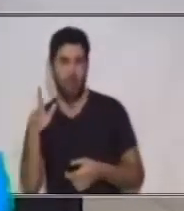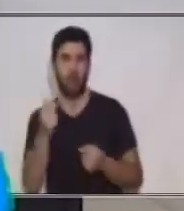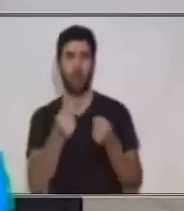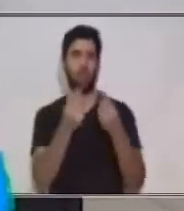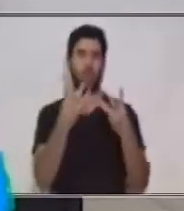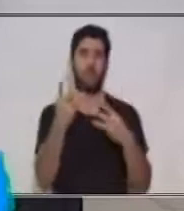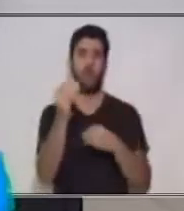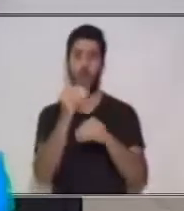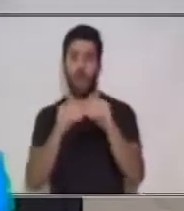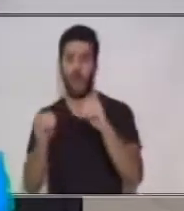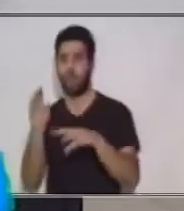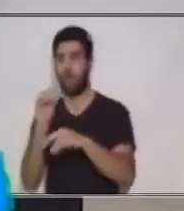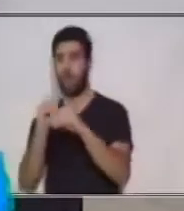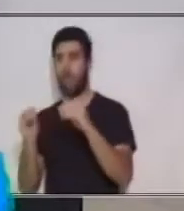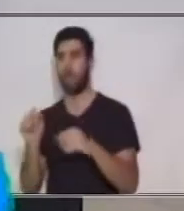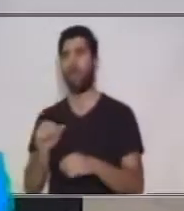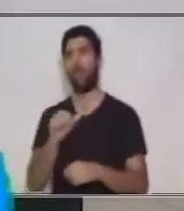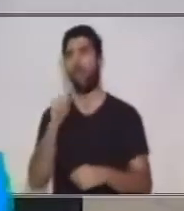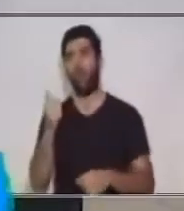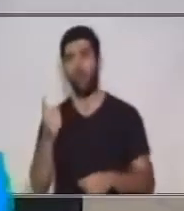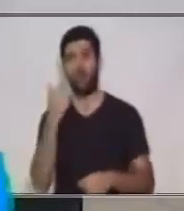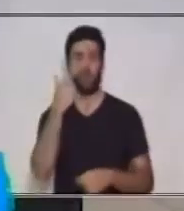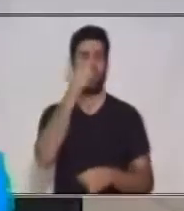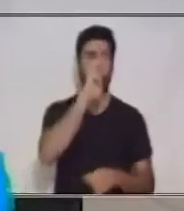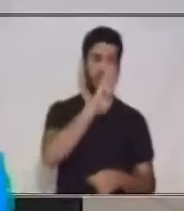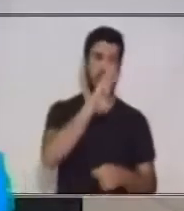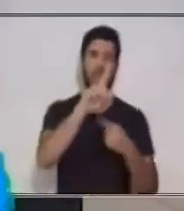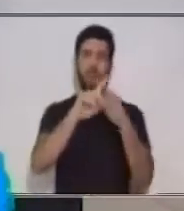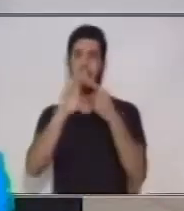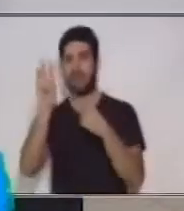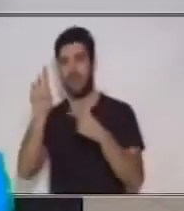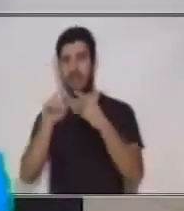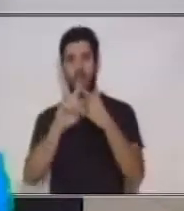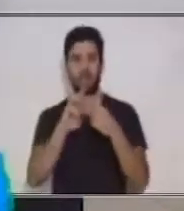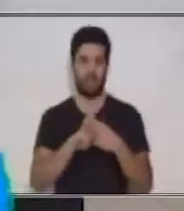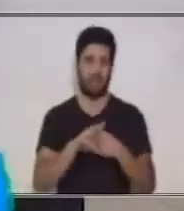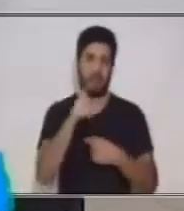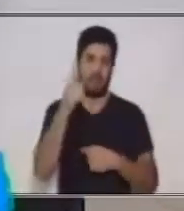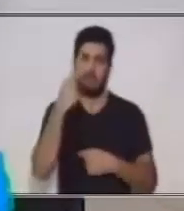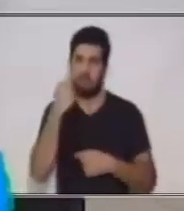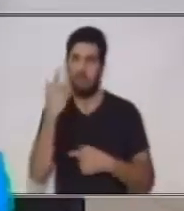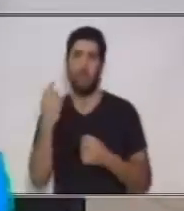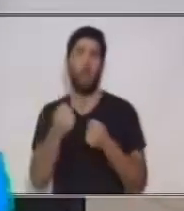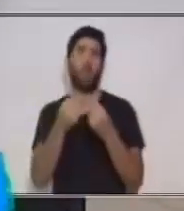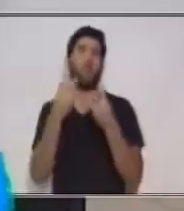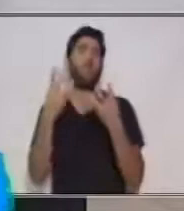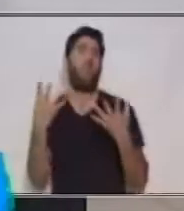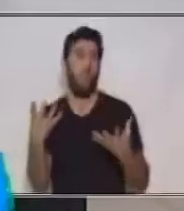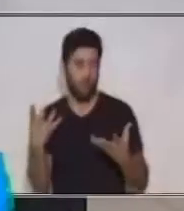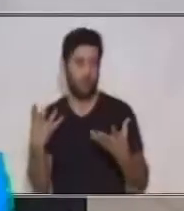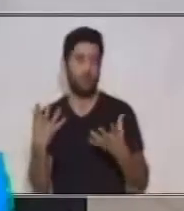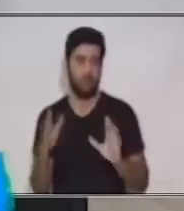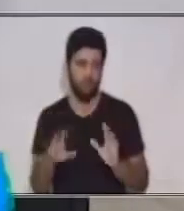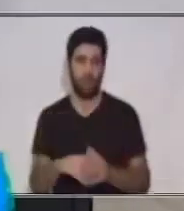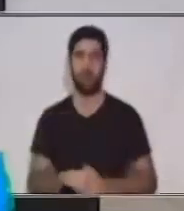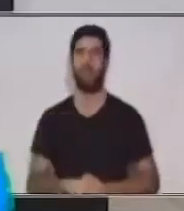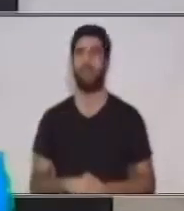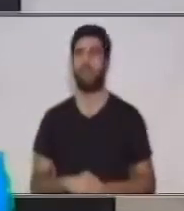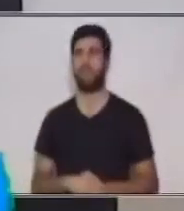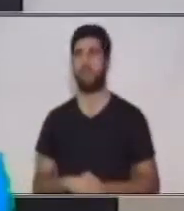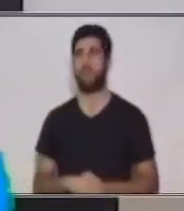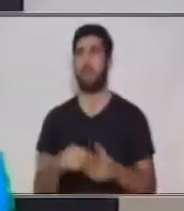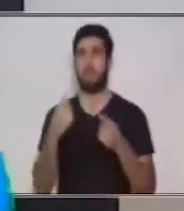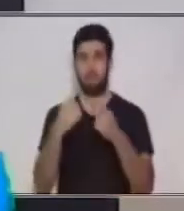números, colocar acá el número 3 más 3 más 3 y podrías encontrar el perímetro de otra figura. Sin embargo,